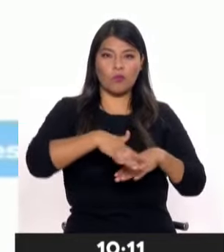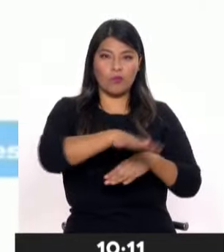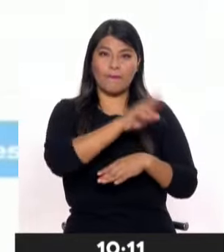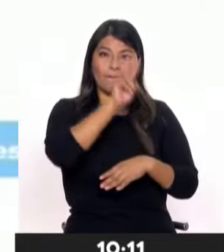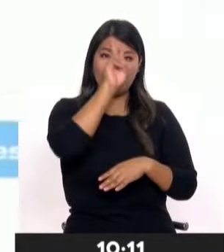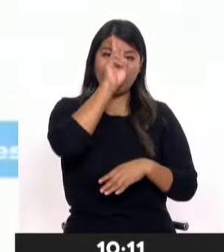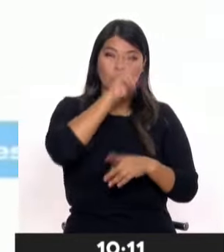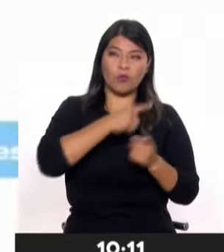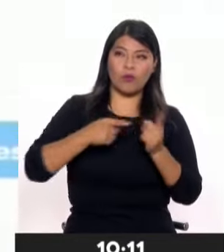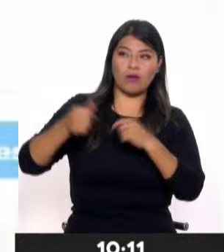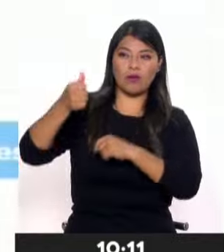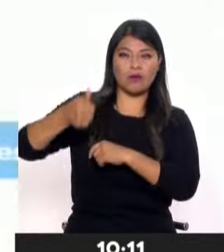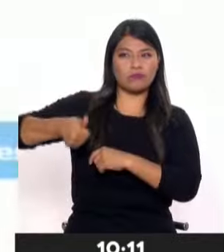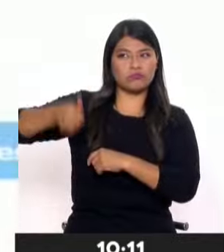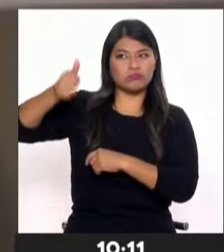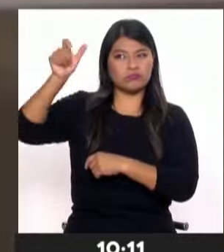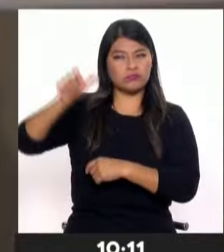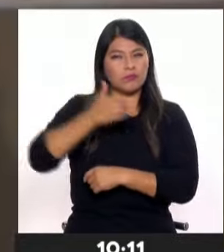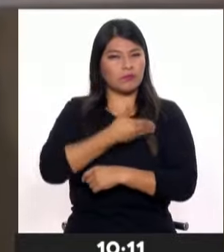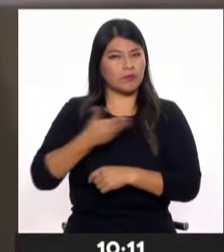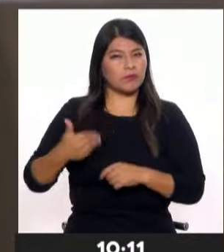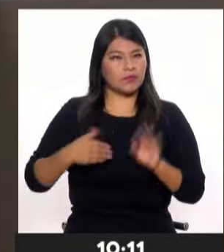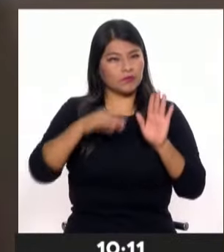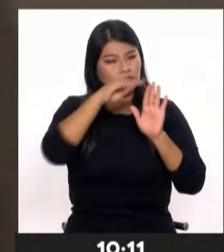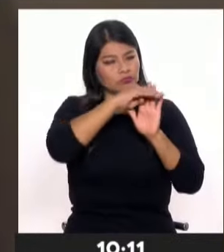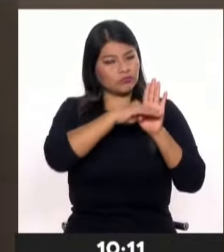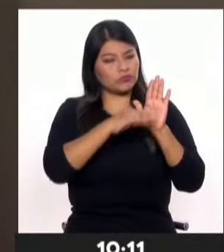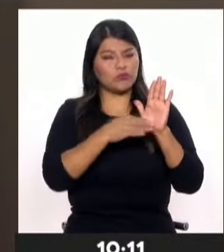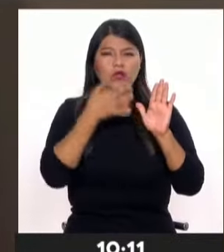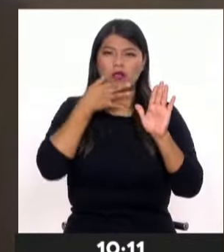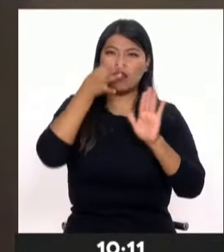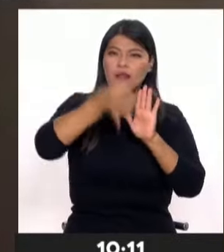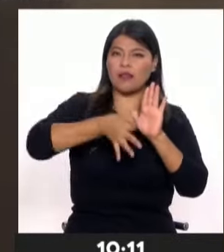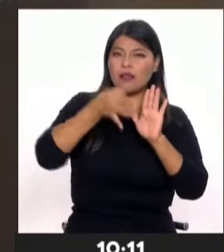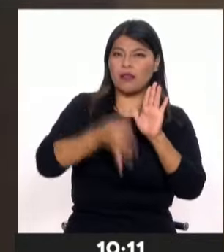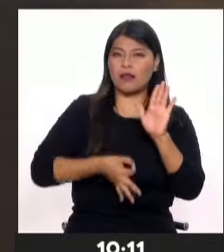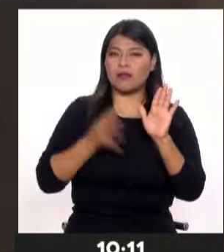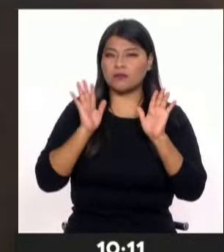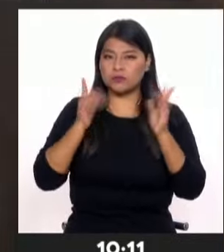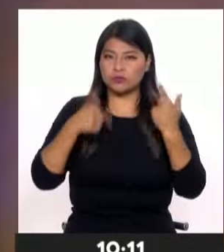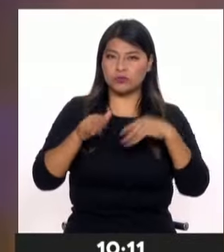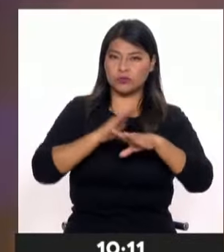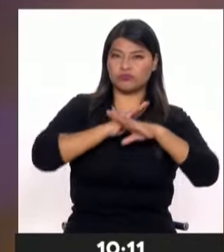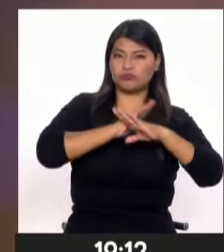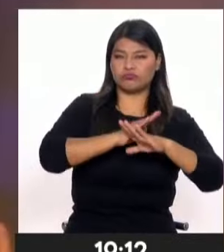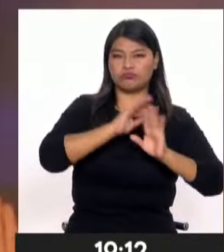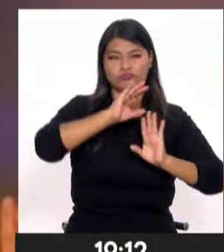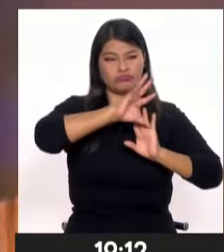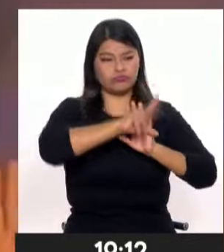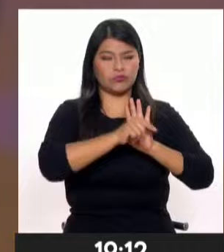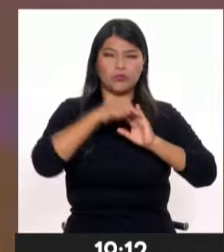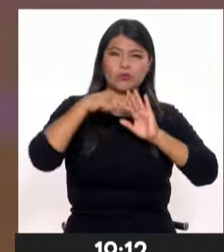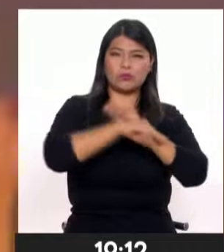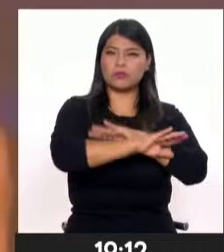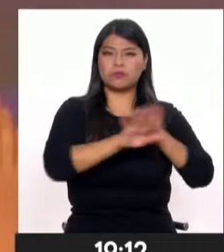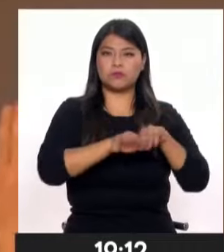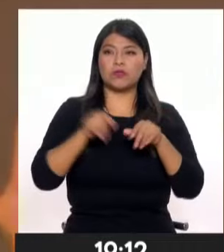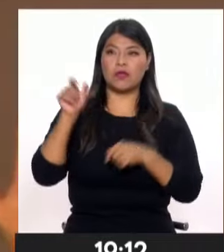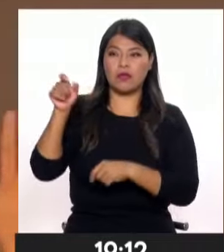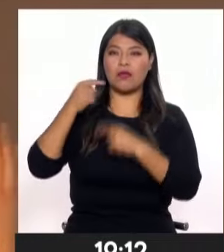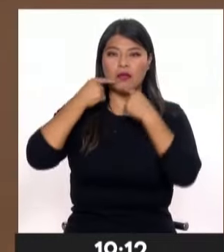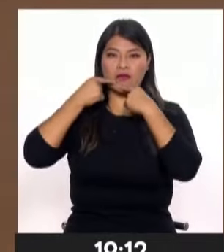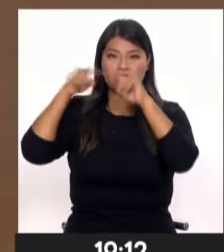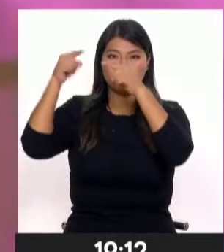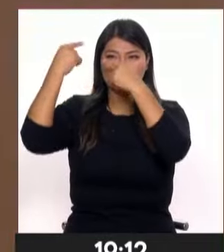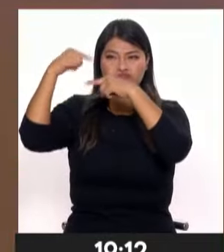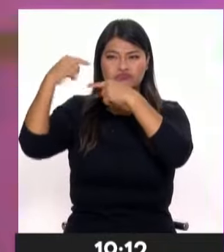lo que se dice de su diseño estratégico en la lucha contra la delincuencia. El mensaje de Bukele se ha vuelto